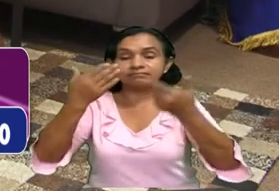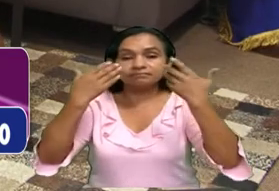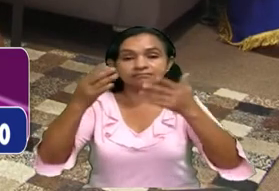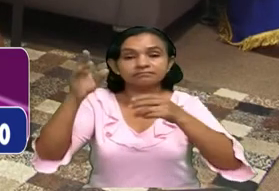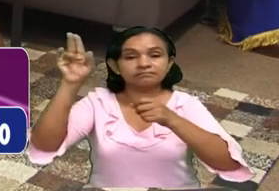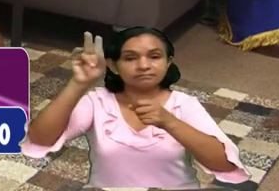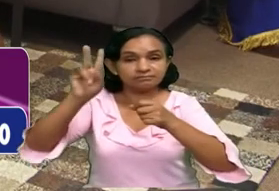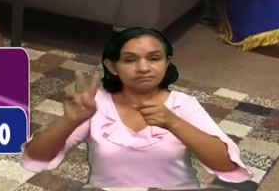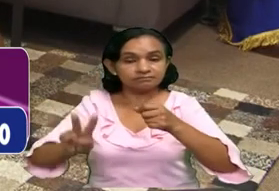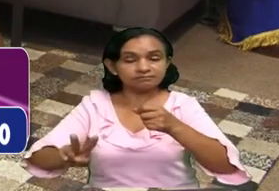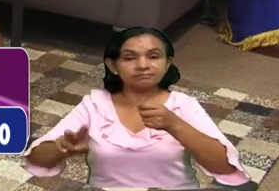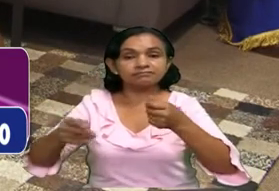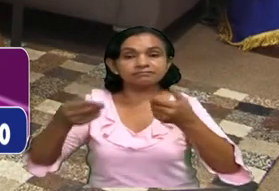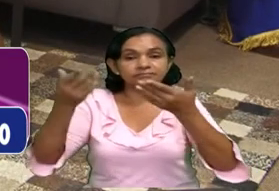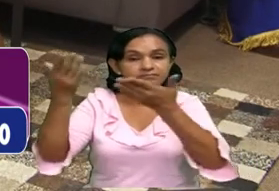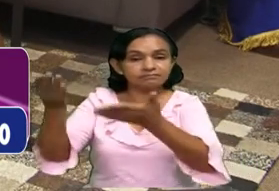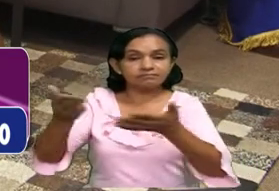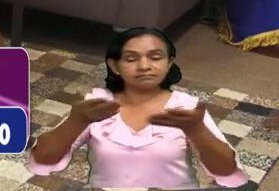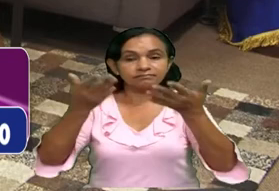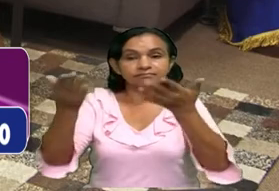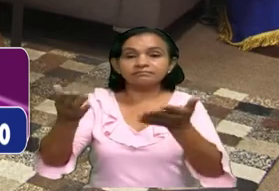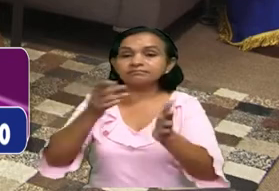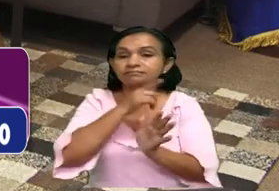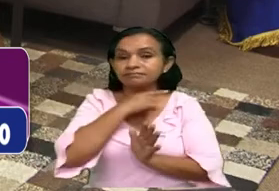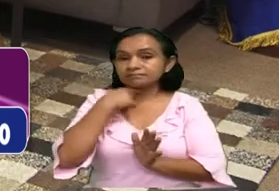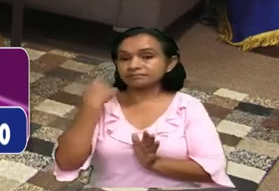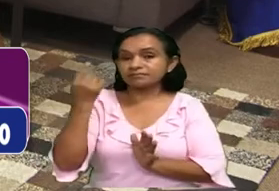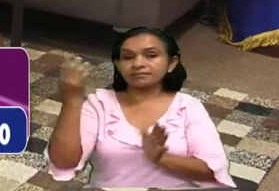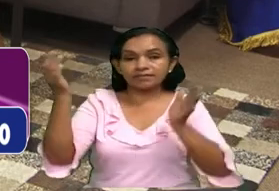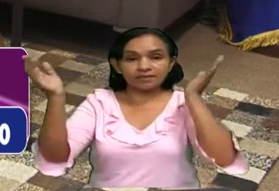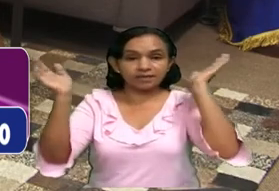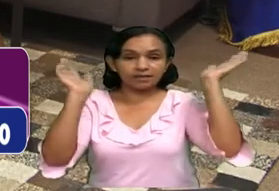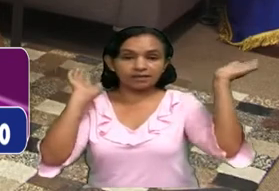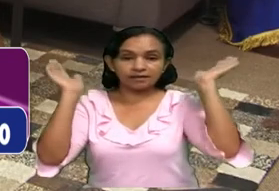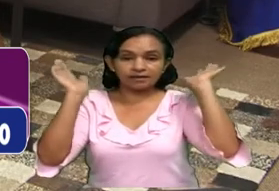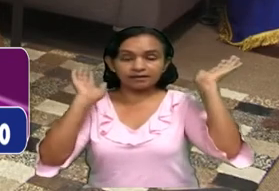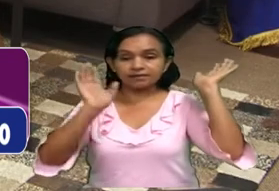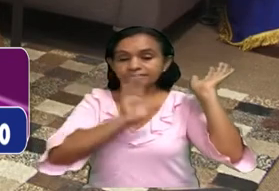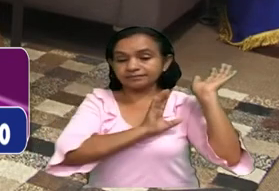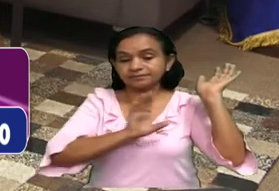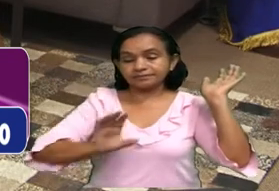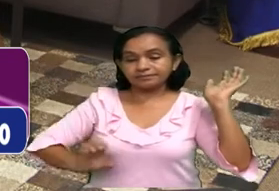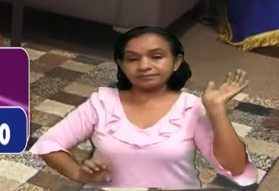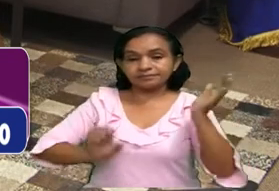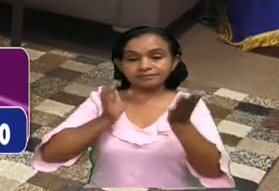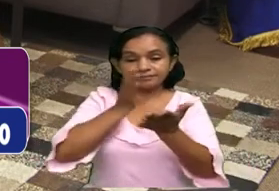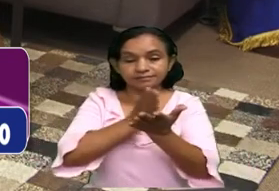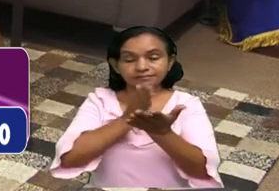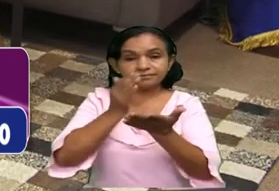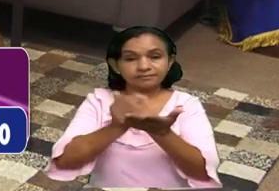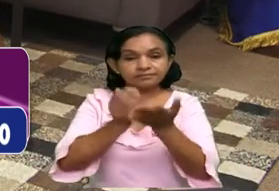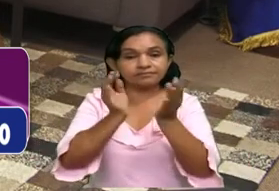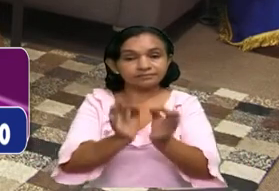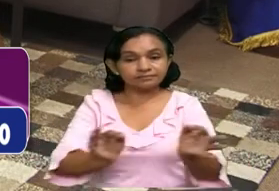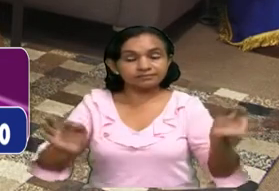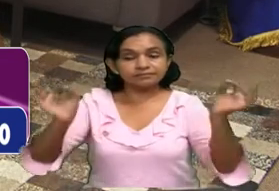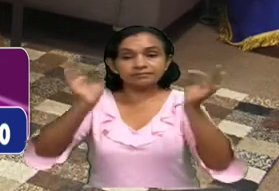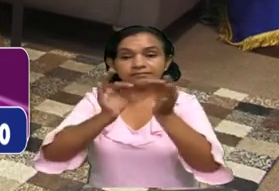con Venezuela. Aseguramos los mercados como El Salvador para nuestro queso, que es el mercado más importante.